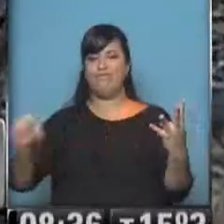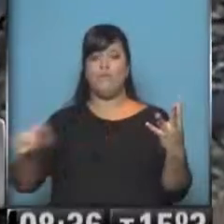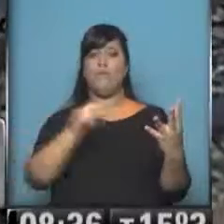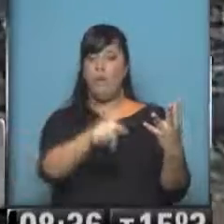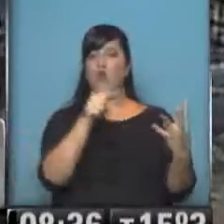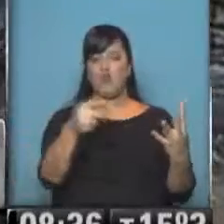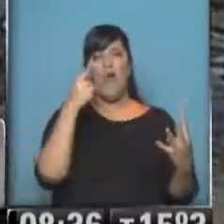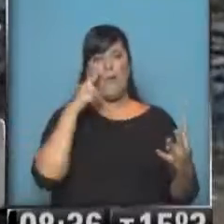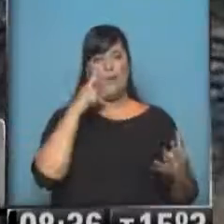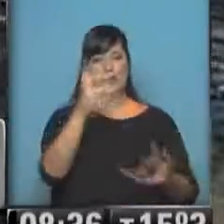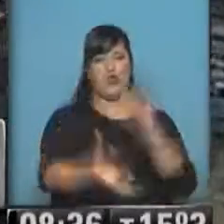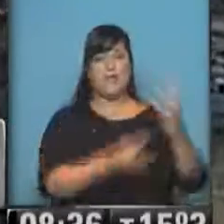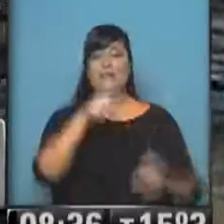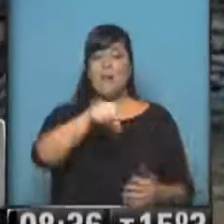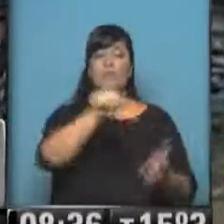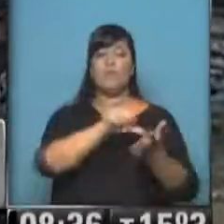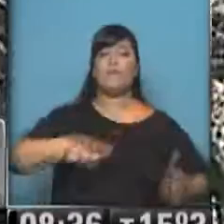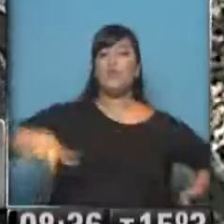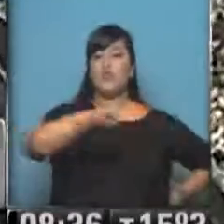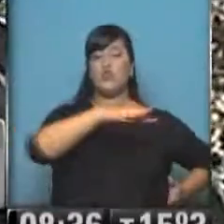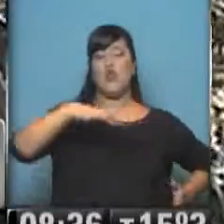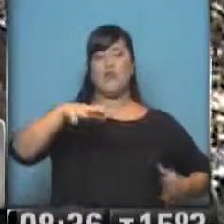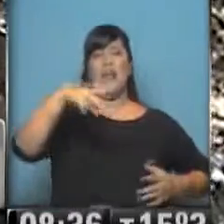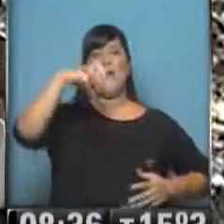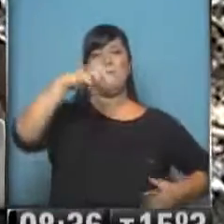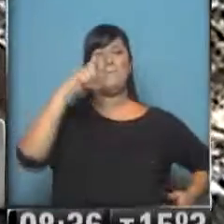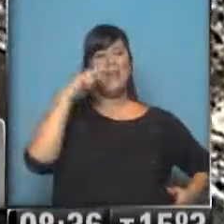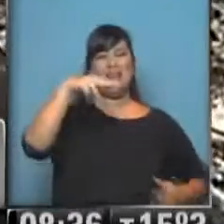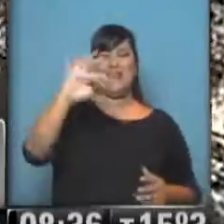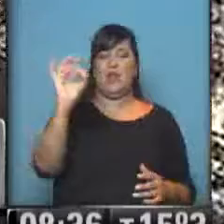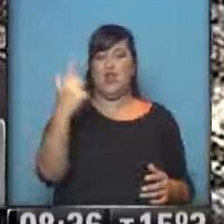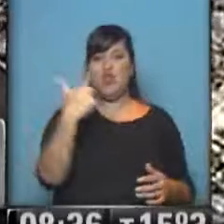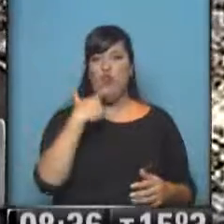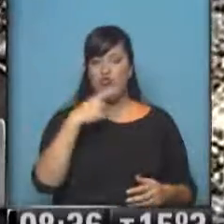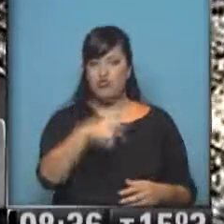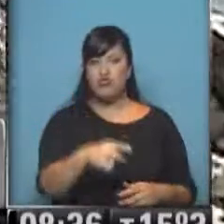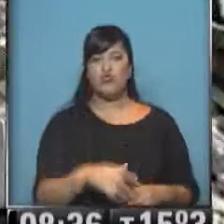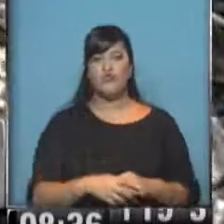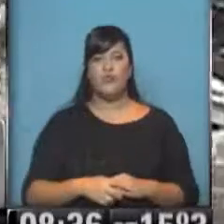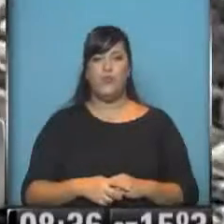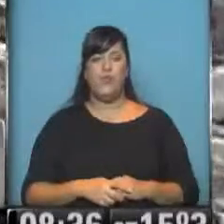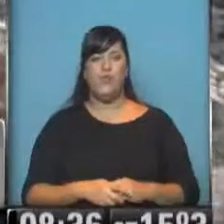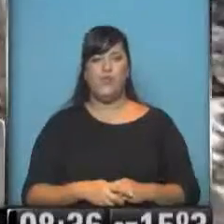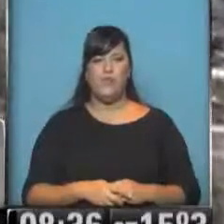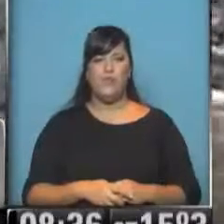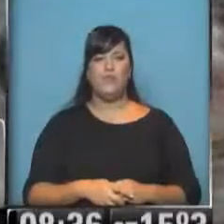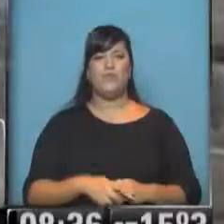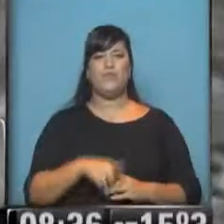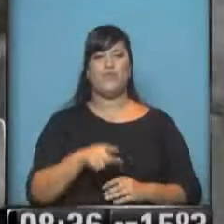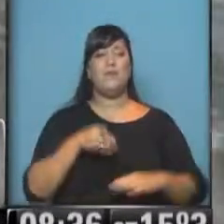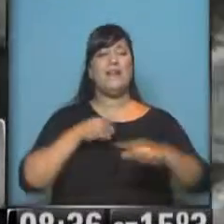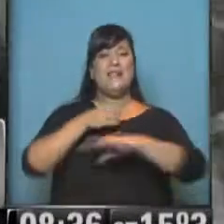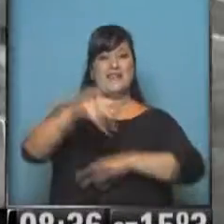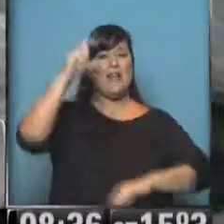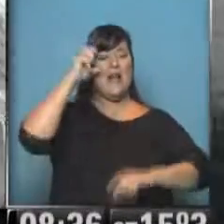incendio este particular fue en la zona de pinos ubicada en la parte posterior de la estación de servicio petrobras en el ingreso a es que